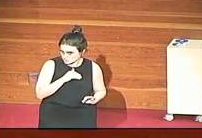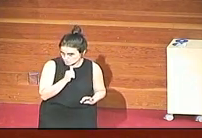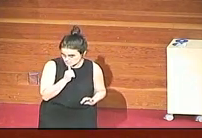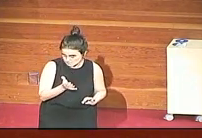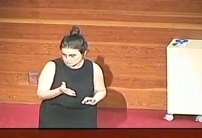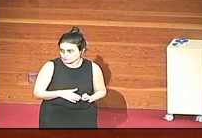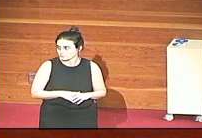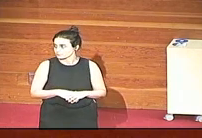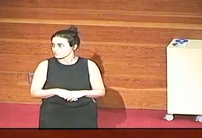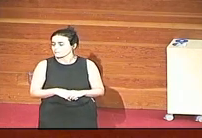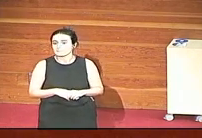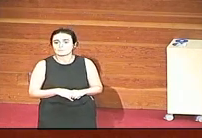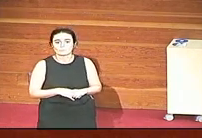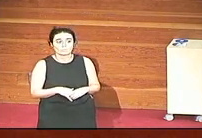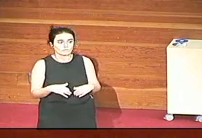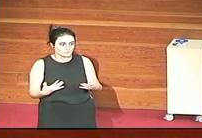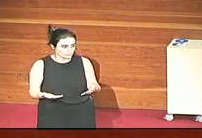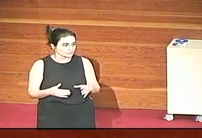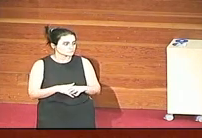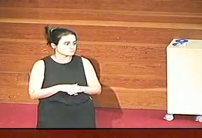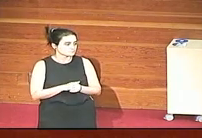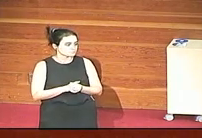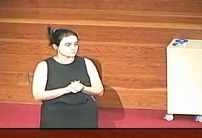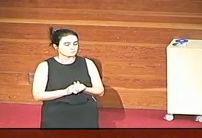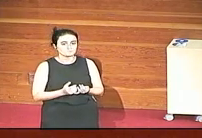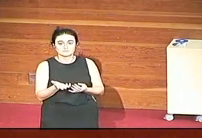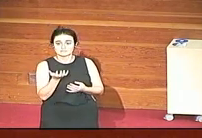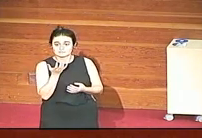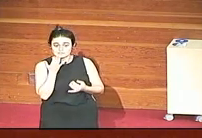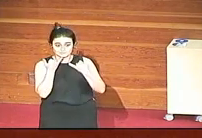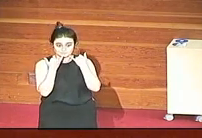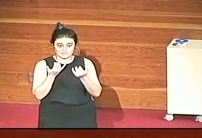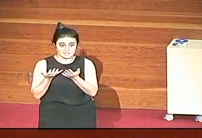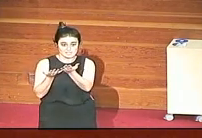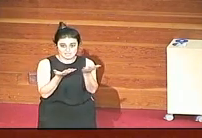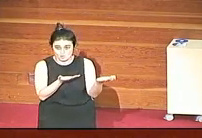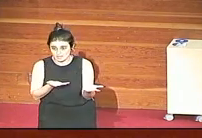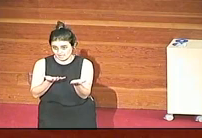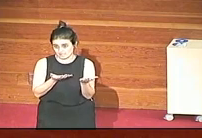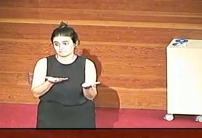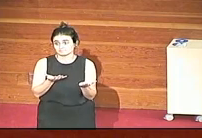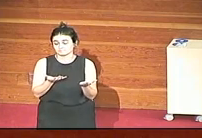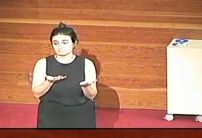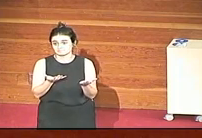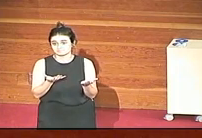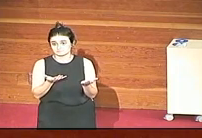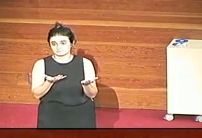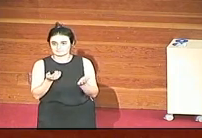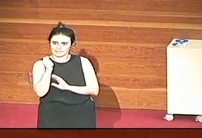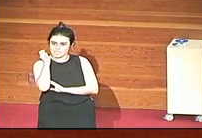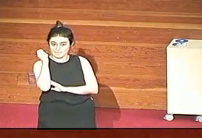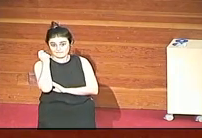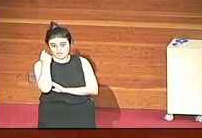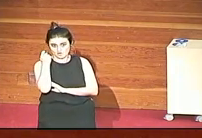entonces sí mientras la energía eólica se está iberdrola está ahí